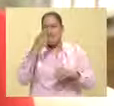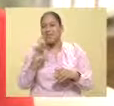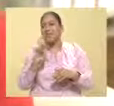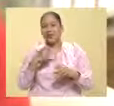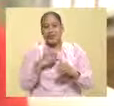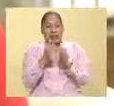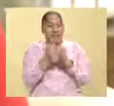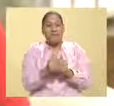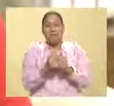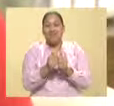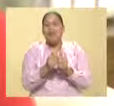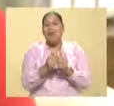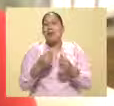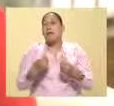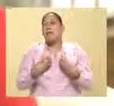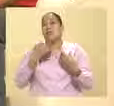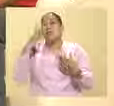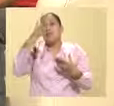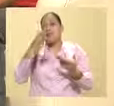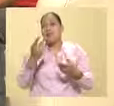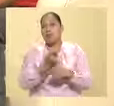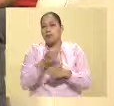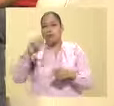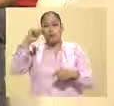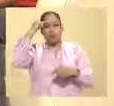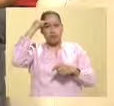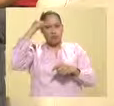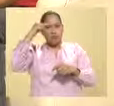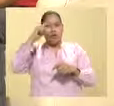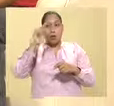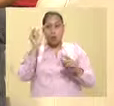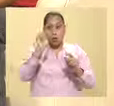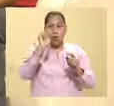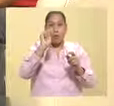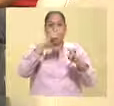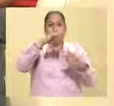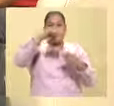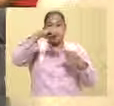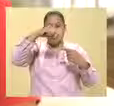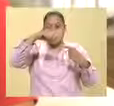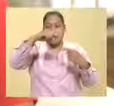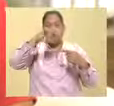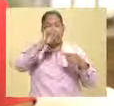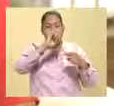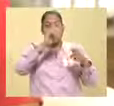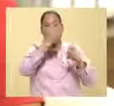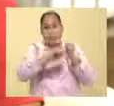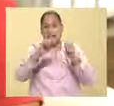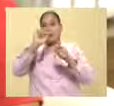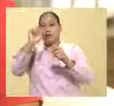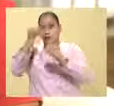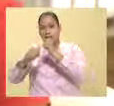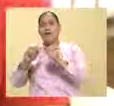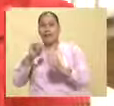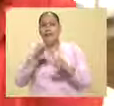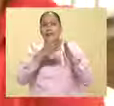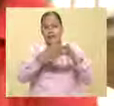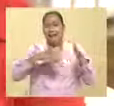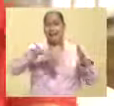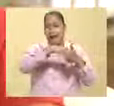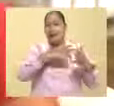establezco pues la verdad no como buena marina en cada puerto ti mismo vio o algo así en cada parte dejas un amor